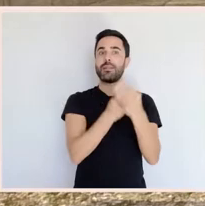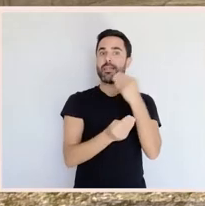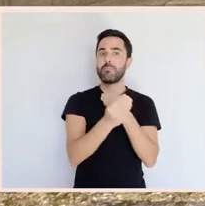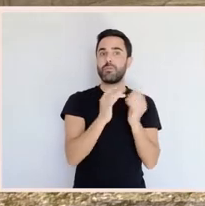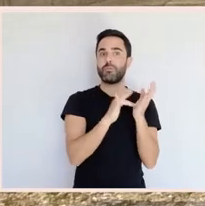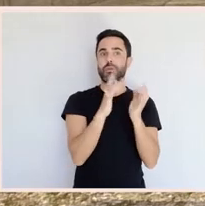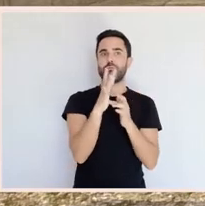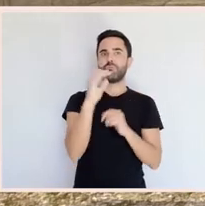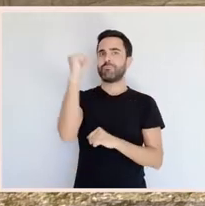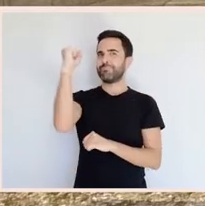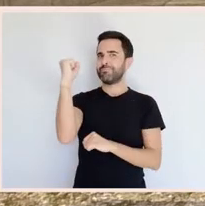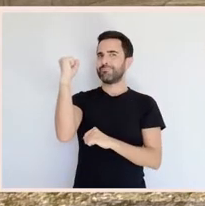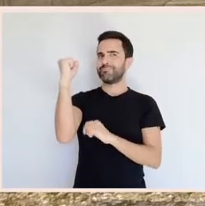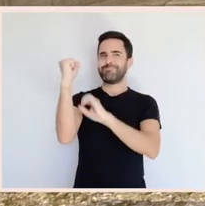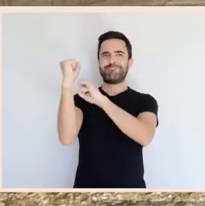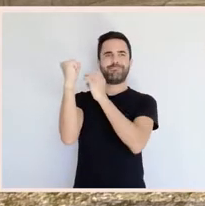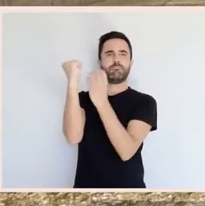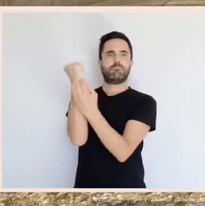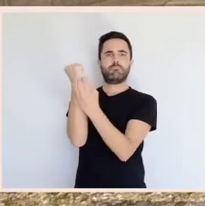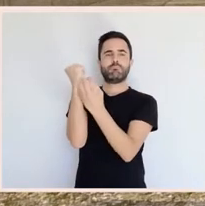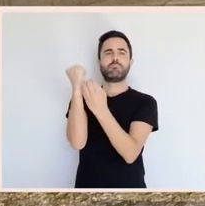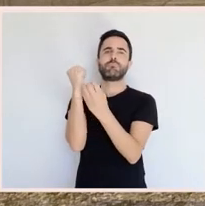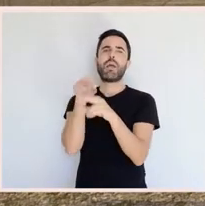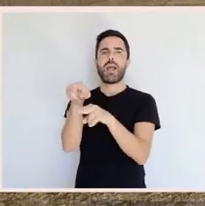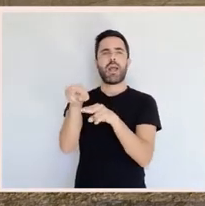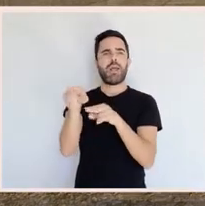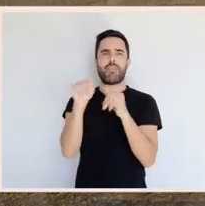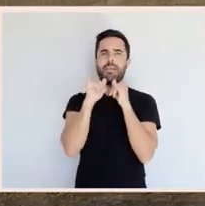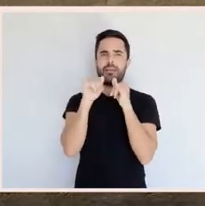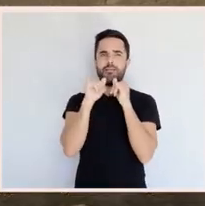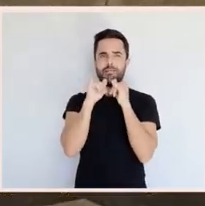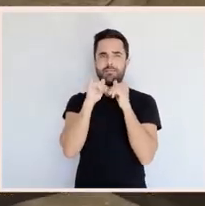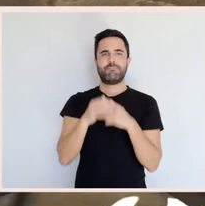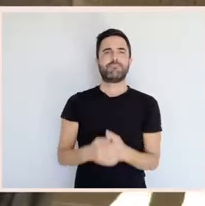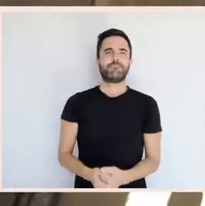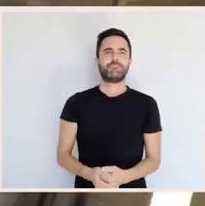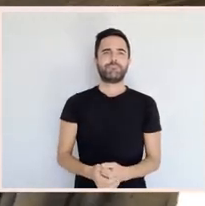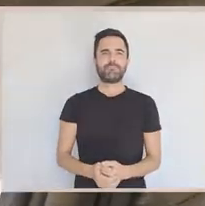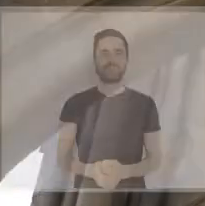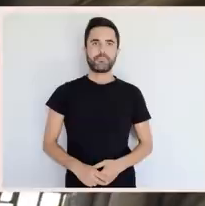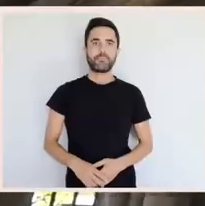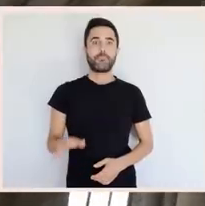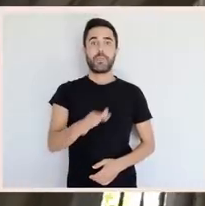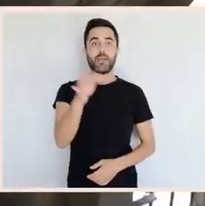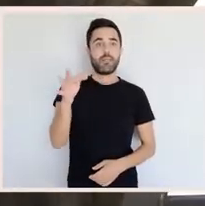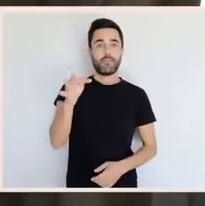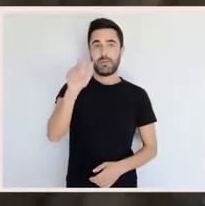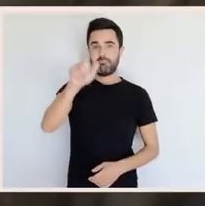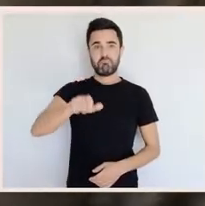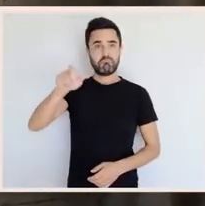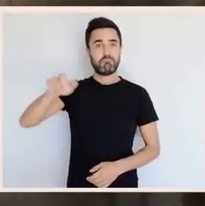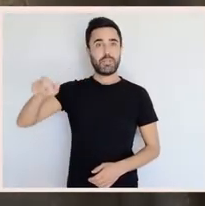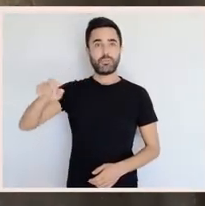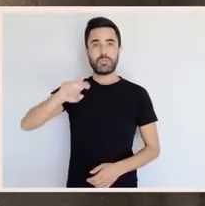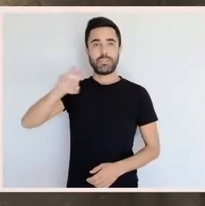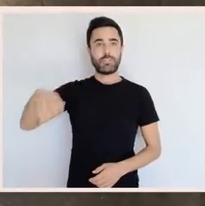fronte a estas escenas vemos capiteis nas que se representan escenas da caza do xabarín. Ademais, esta igrexa